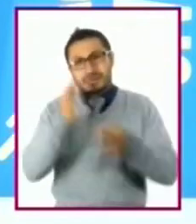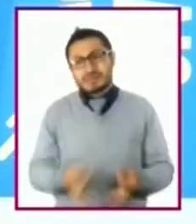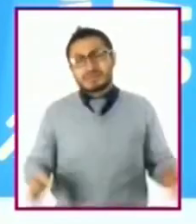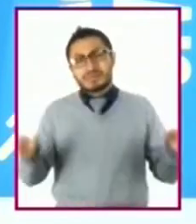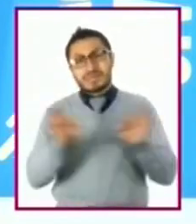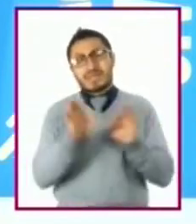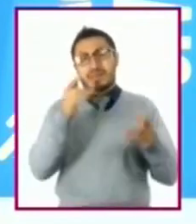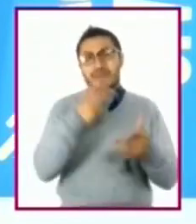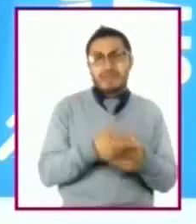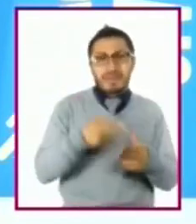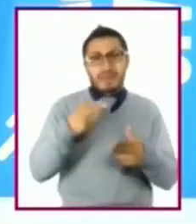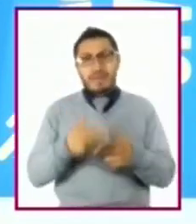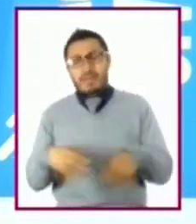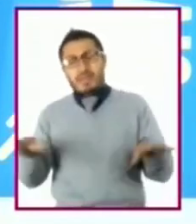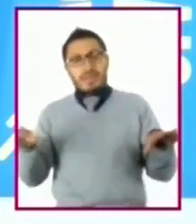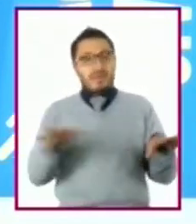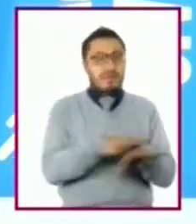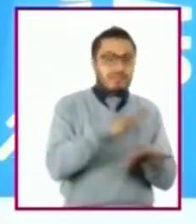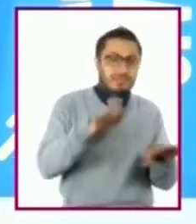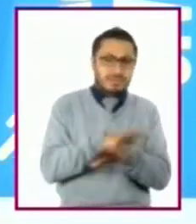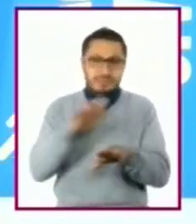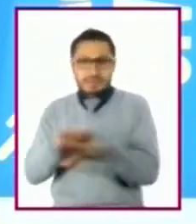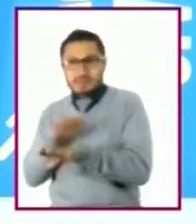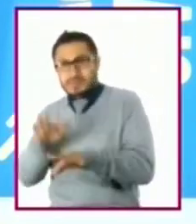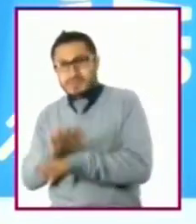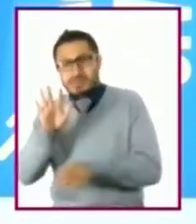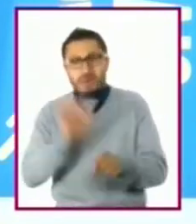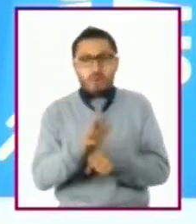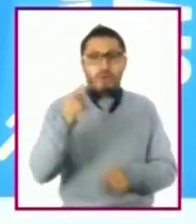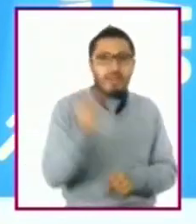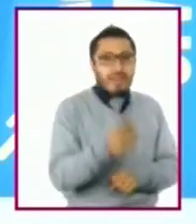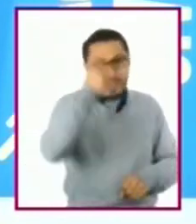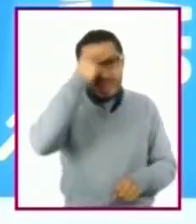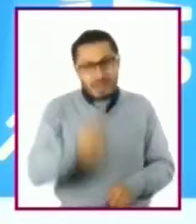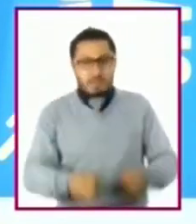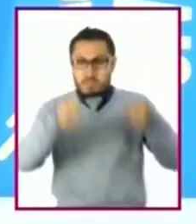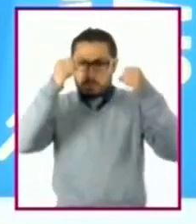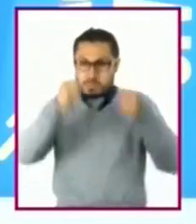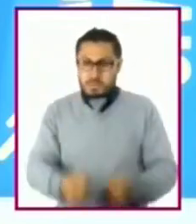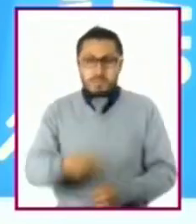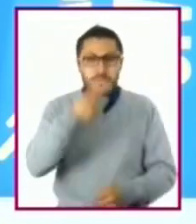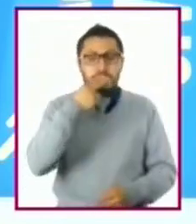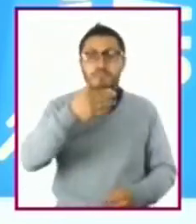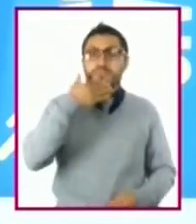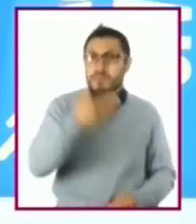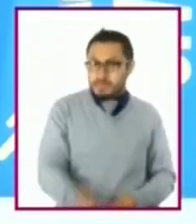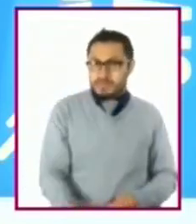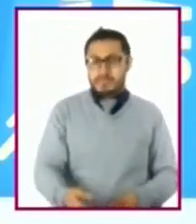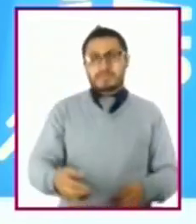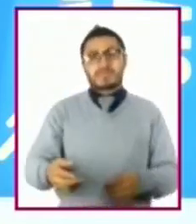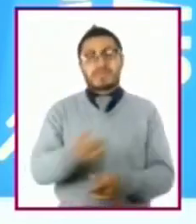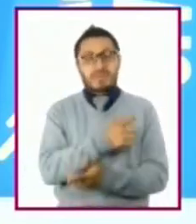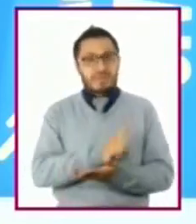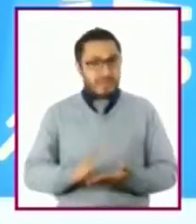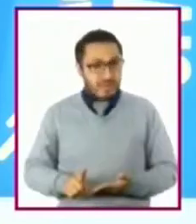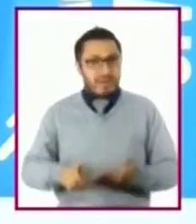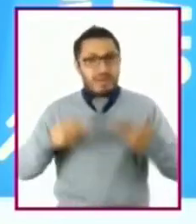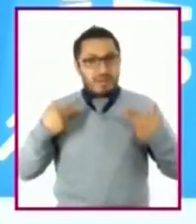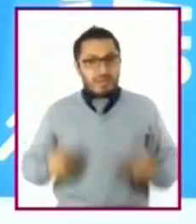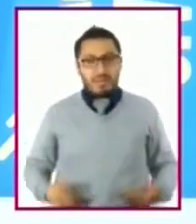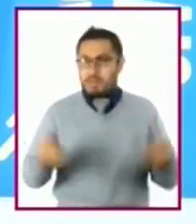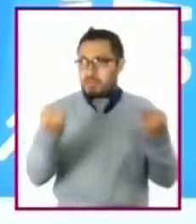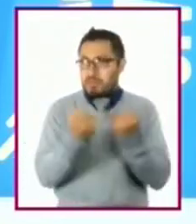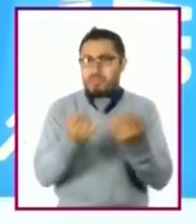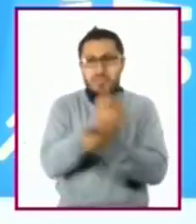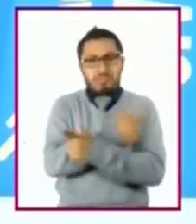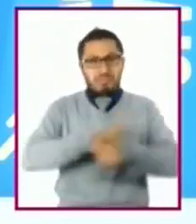hasta llegar a las modificaciones necesarias para garantizar y hacer efectivo el ejercicio de los derechos y las